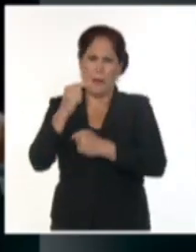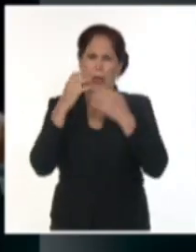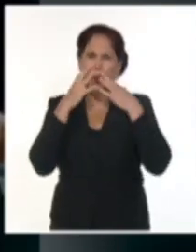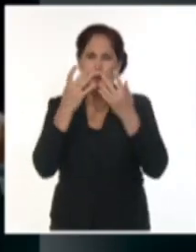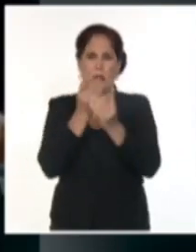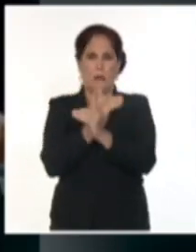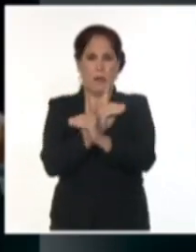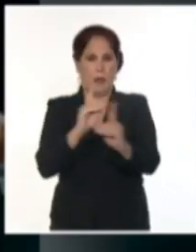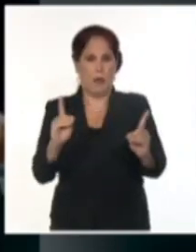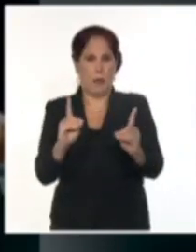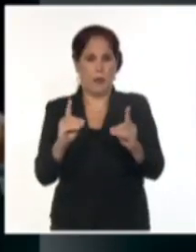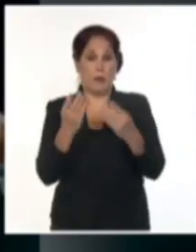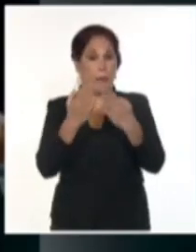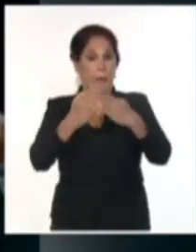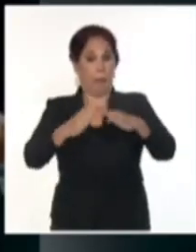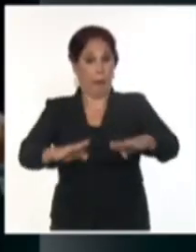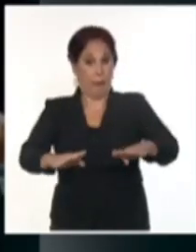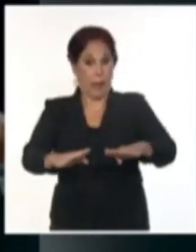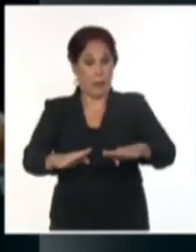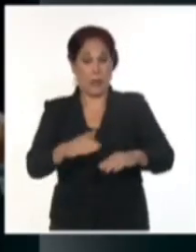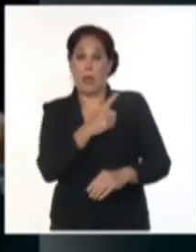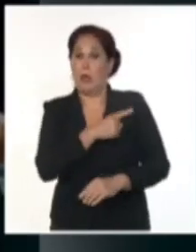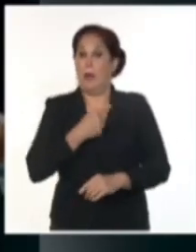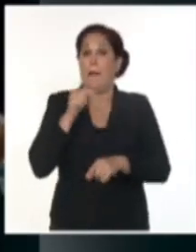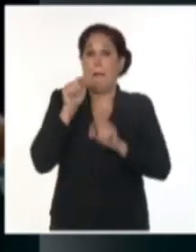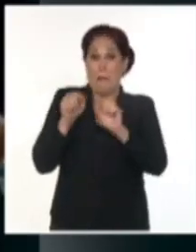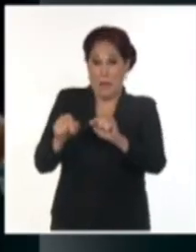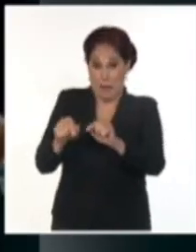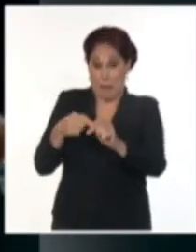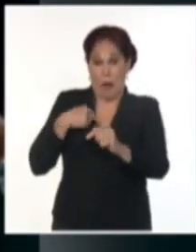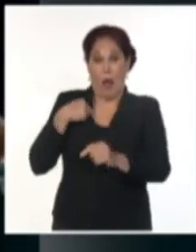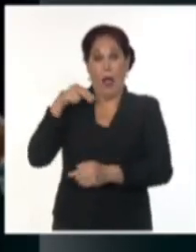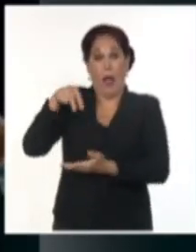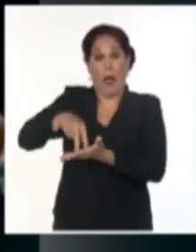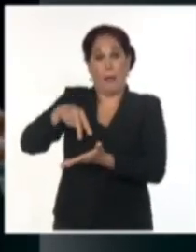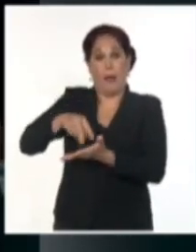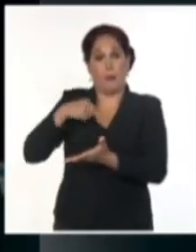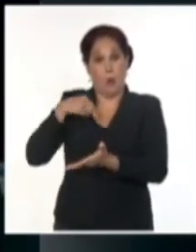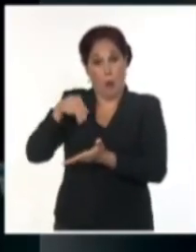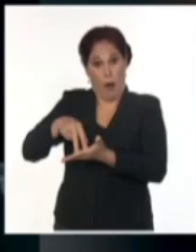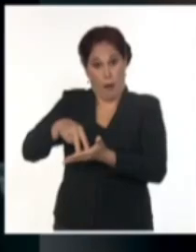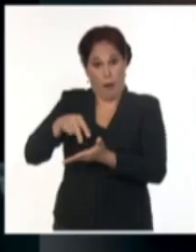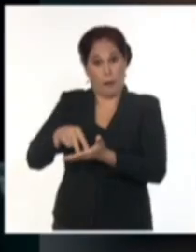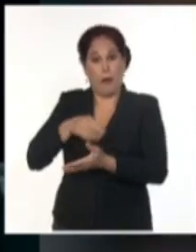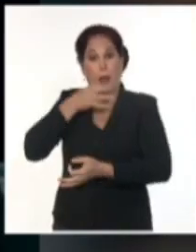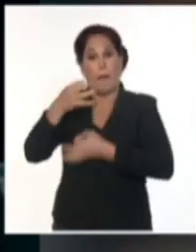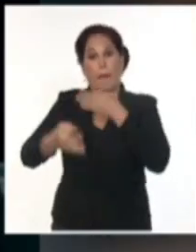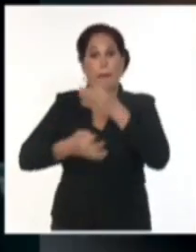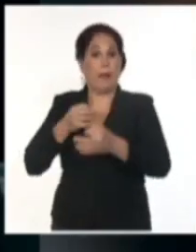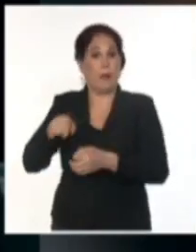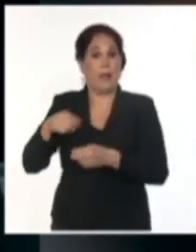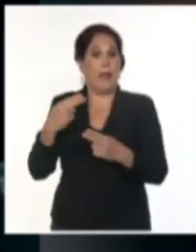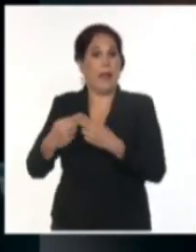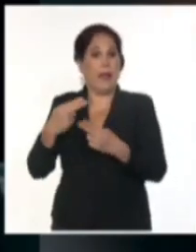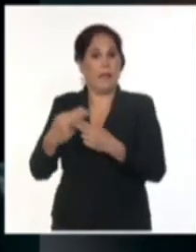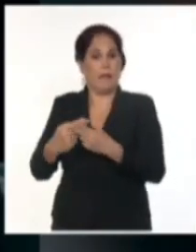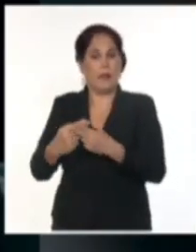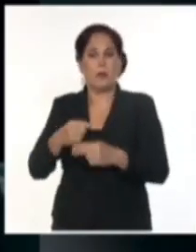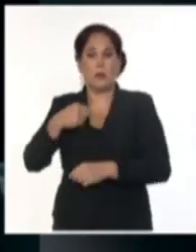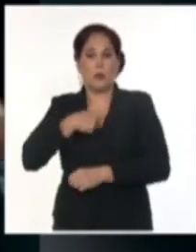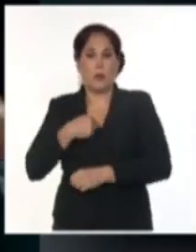democrático, y desde este escenario, desde este foro, insiste y